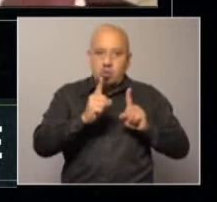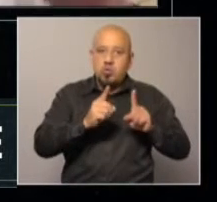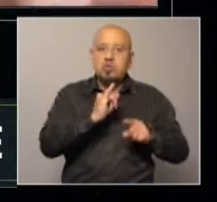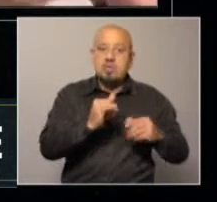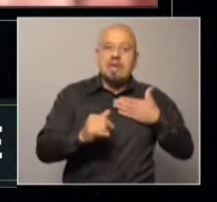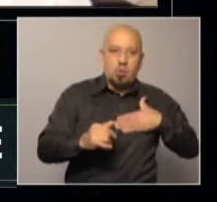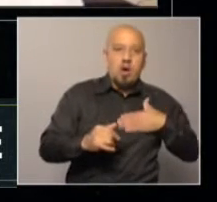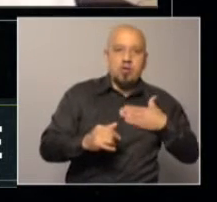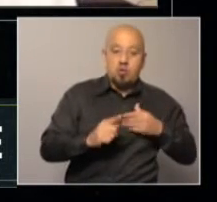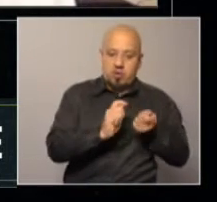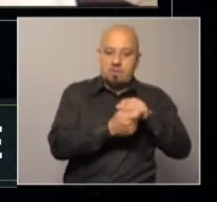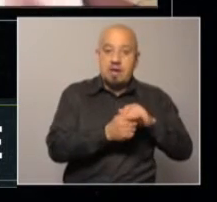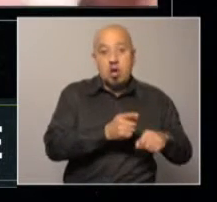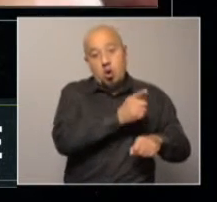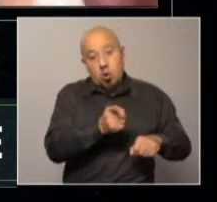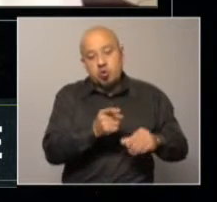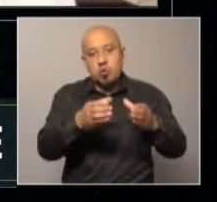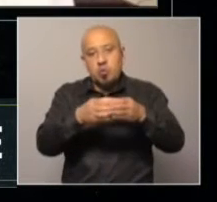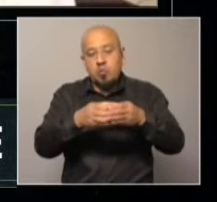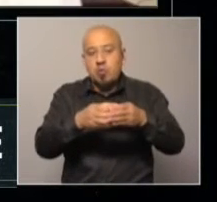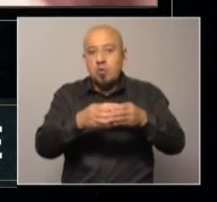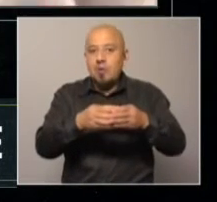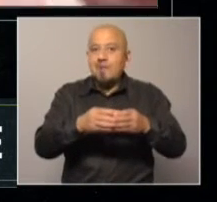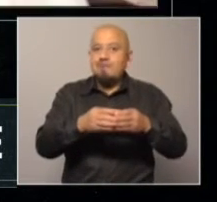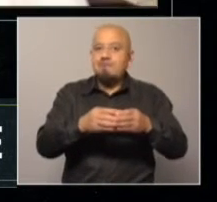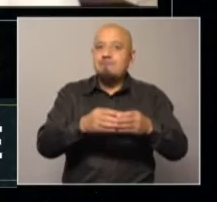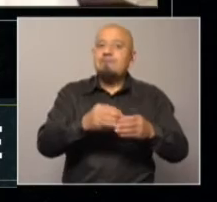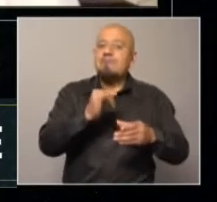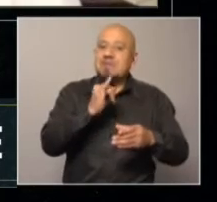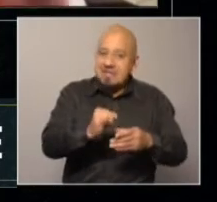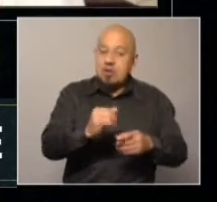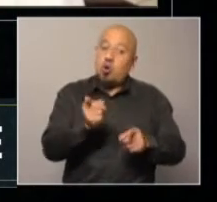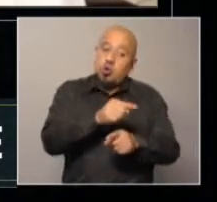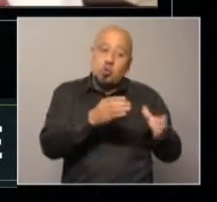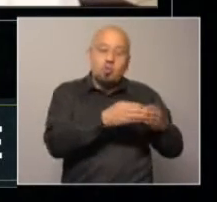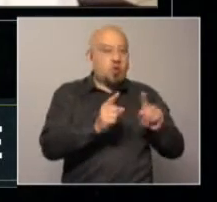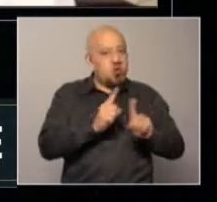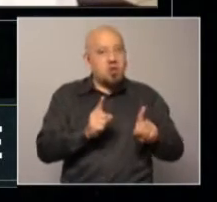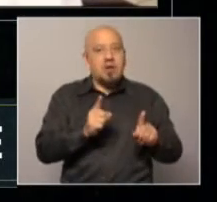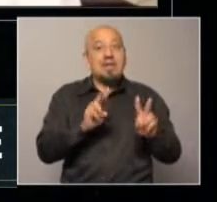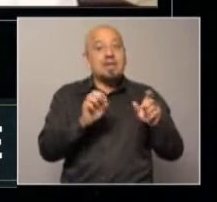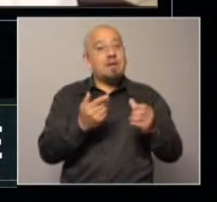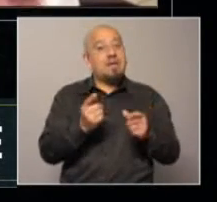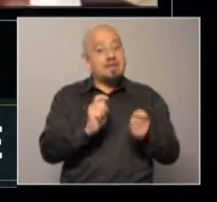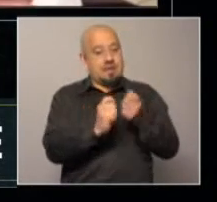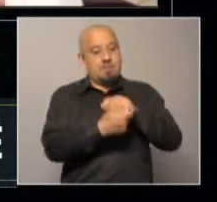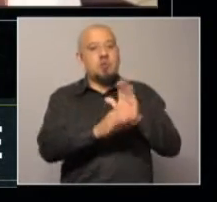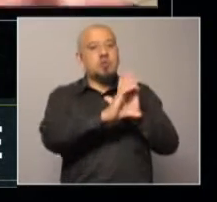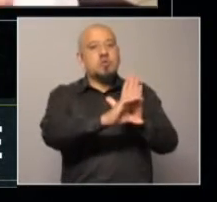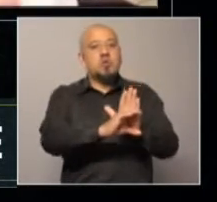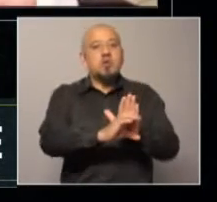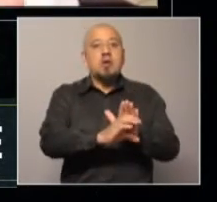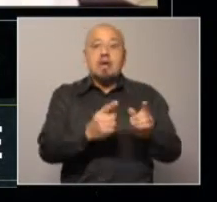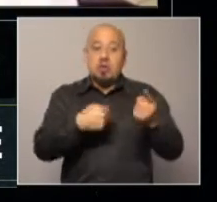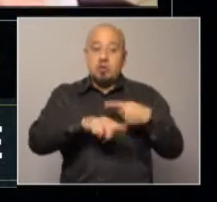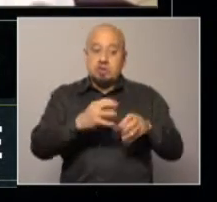coalición, una parte que es la UDI, la más conservadora, estaba entera por el rechazo y su partido, RN, estaba